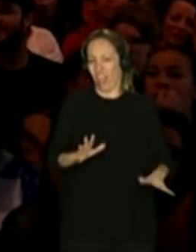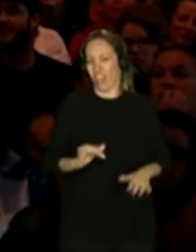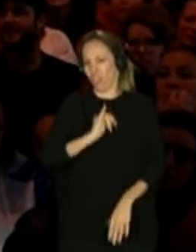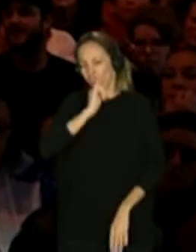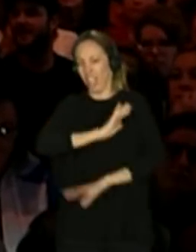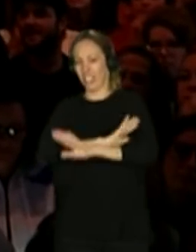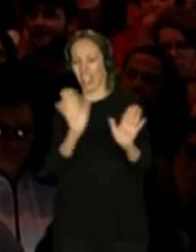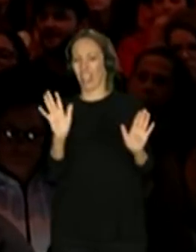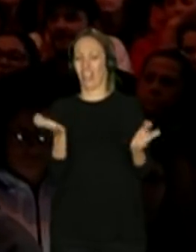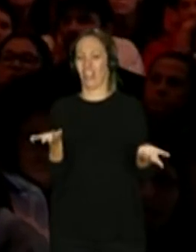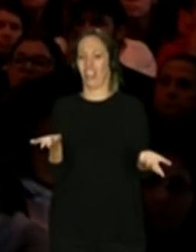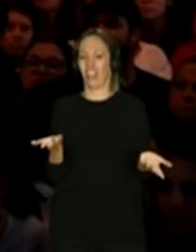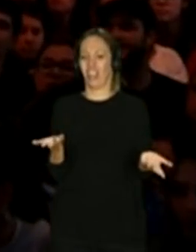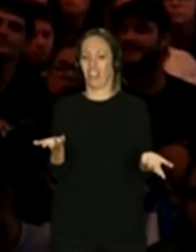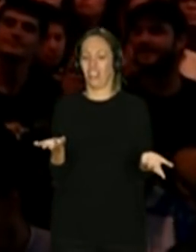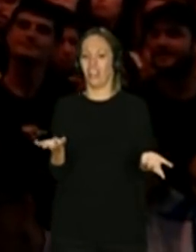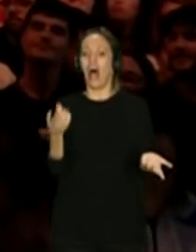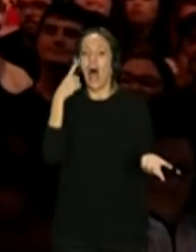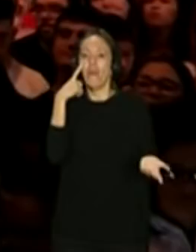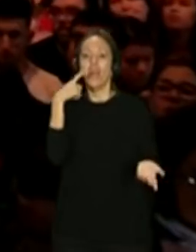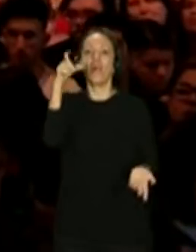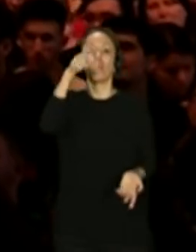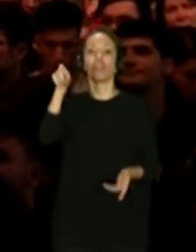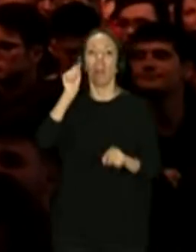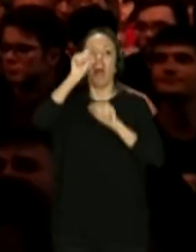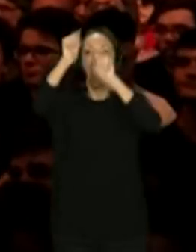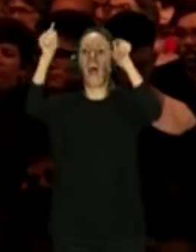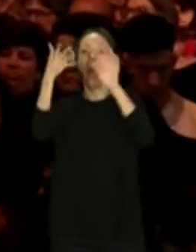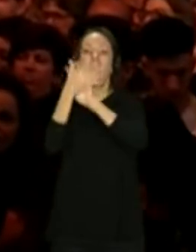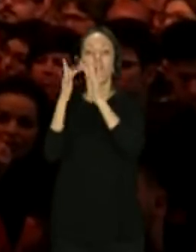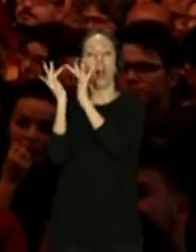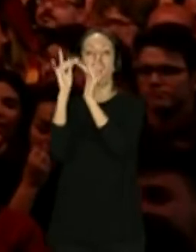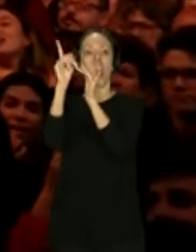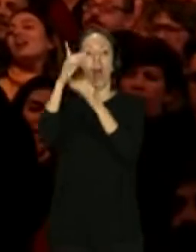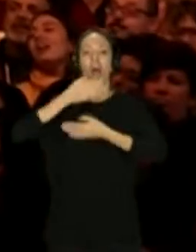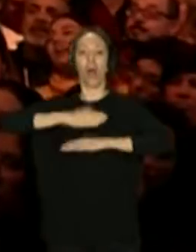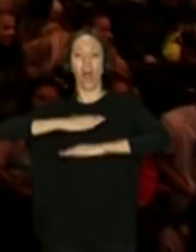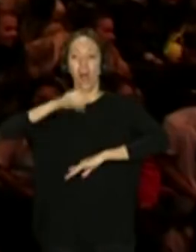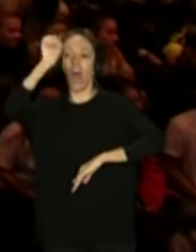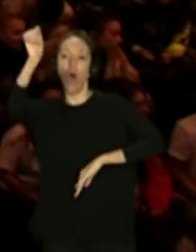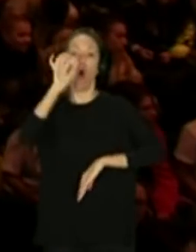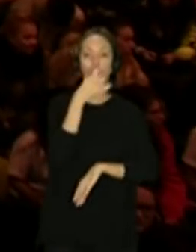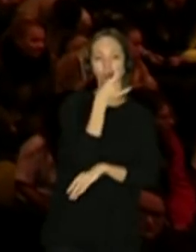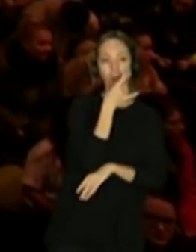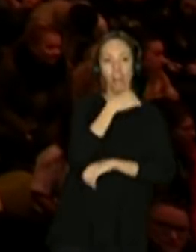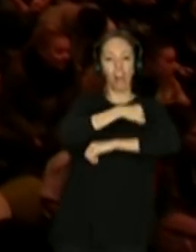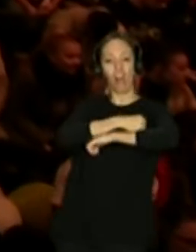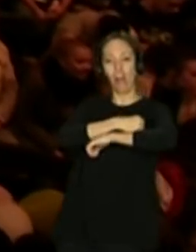quiere subirse? A ver, esos que hablan en las cantinas, que los veo yo, y en los bares, ¿eh? Que